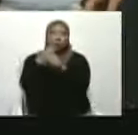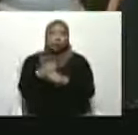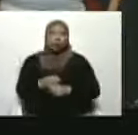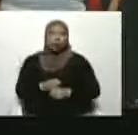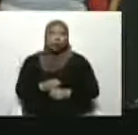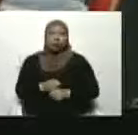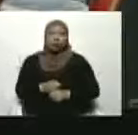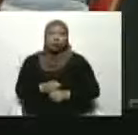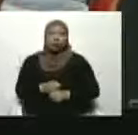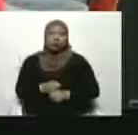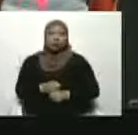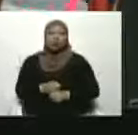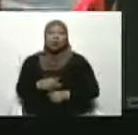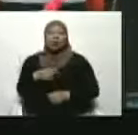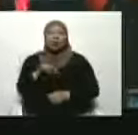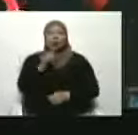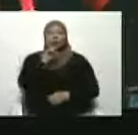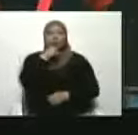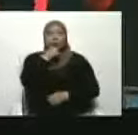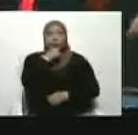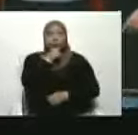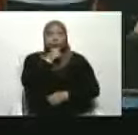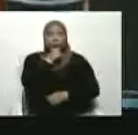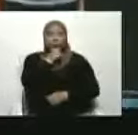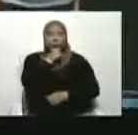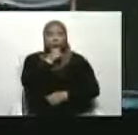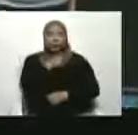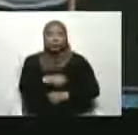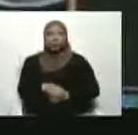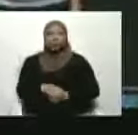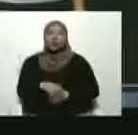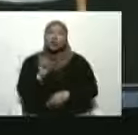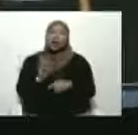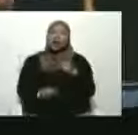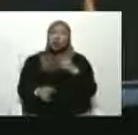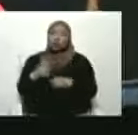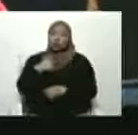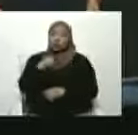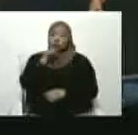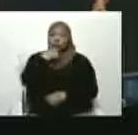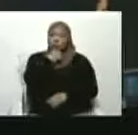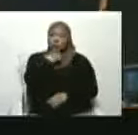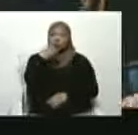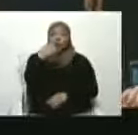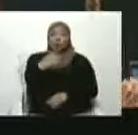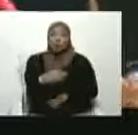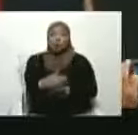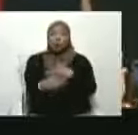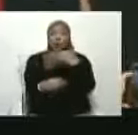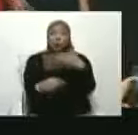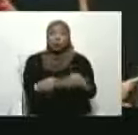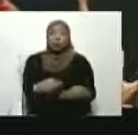favor gente mayor personas mayores que hay que llevarlo con